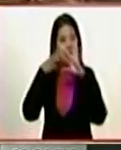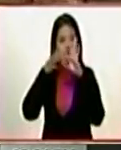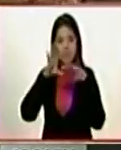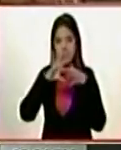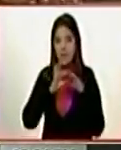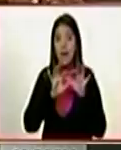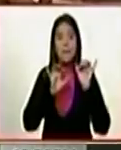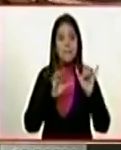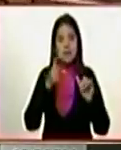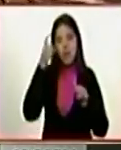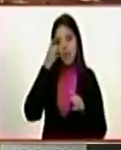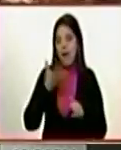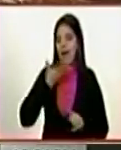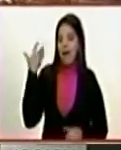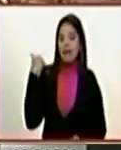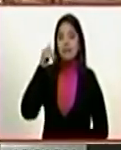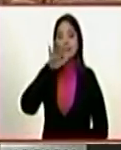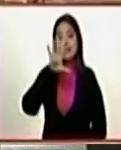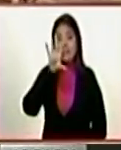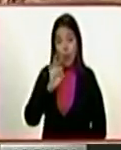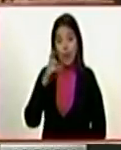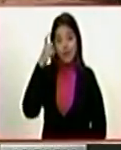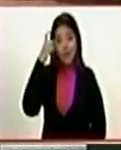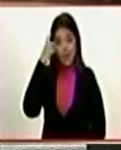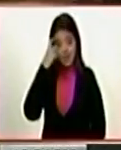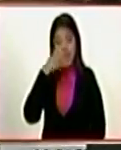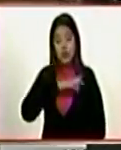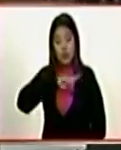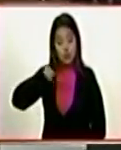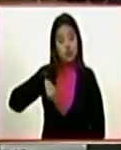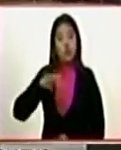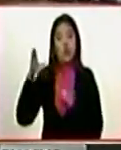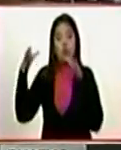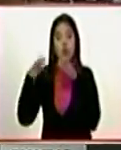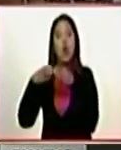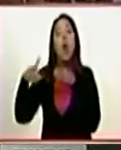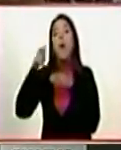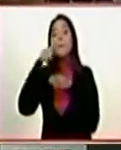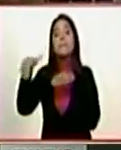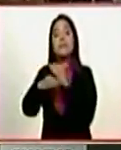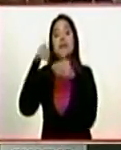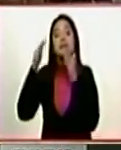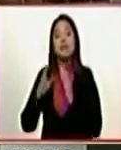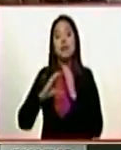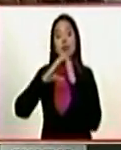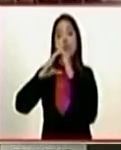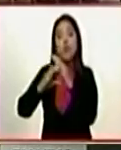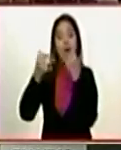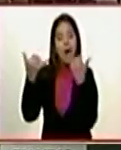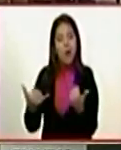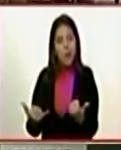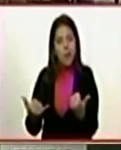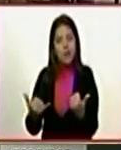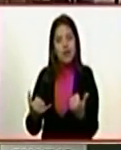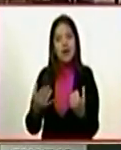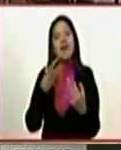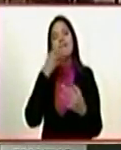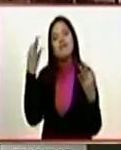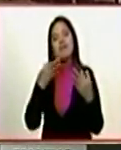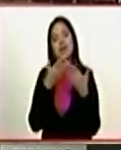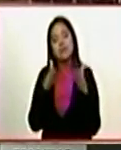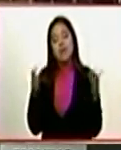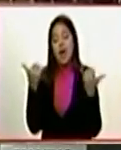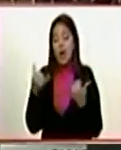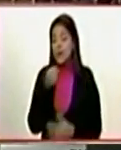Ese mismo día, hace 50 días exactamente, nos reunimos con el ministro Jaime Eltrudi y hoy es una realidad. Dejo